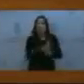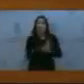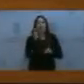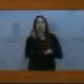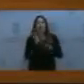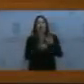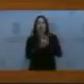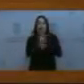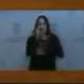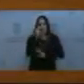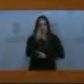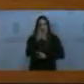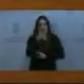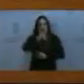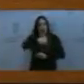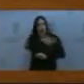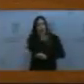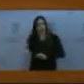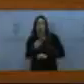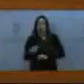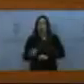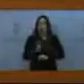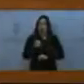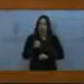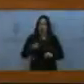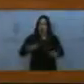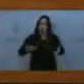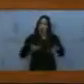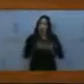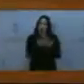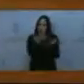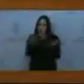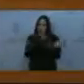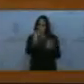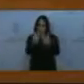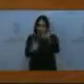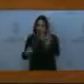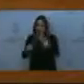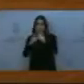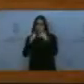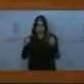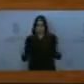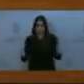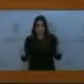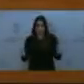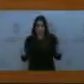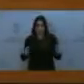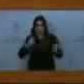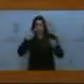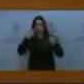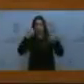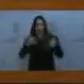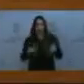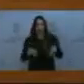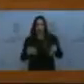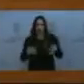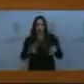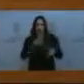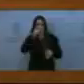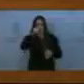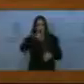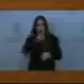tienen la oportunidad de ofrecer a los asturianos la certidumbre de que en esta Junta